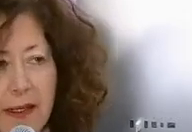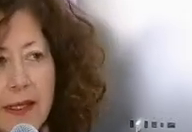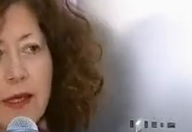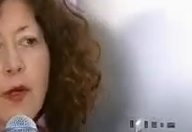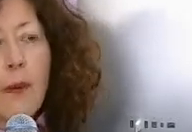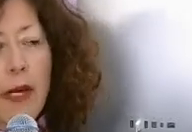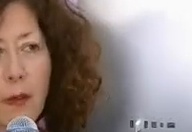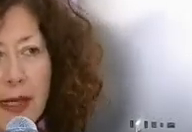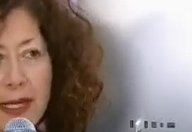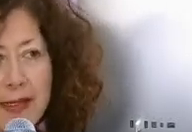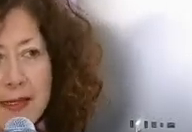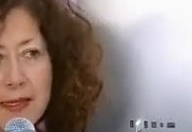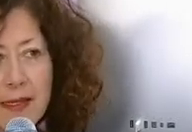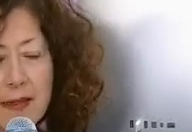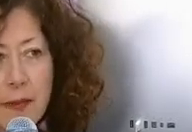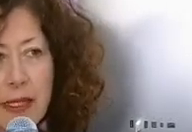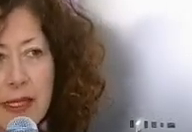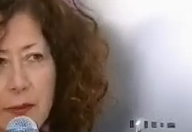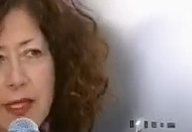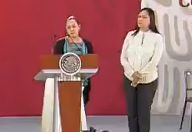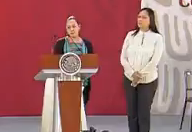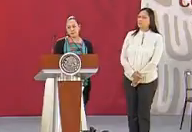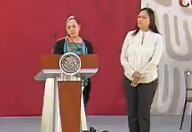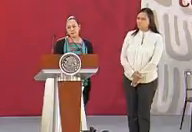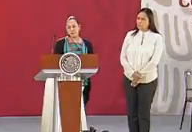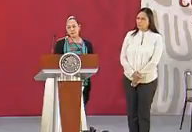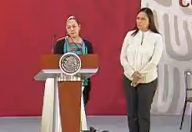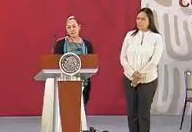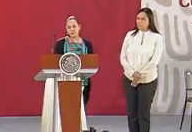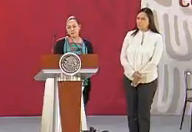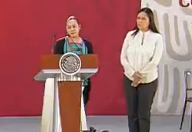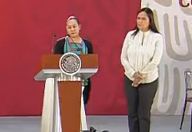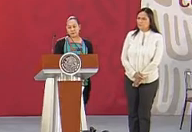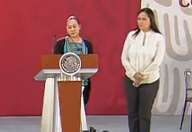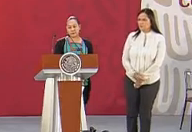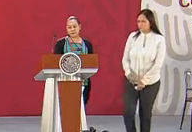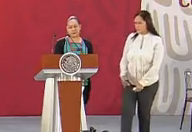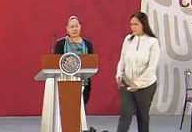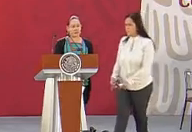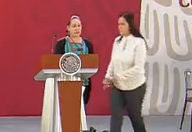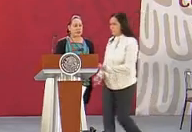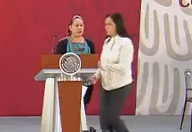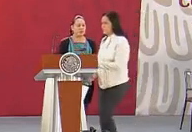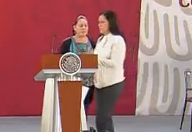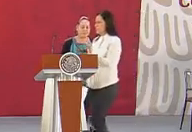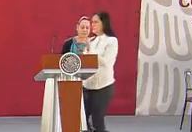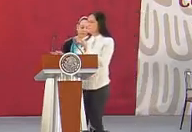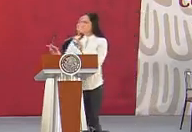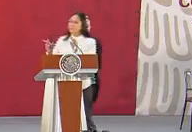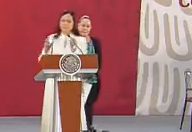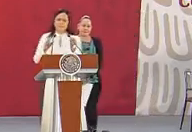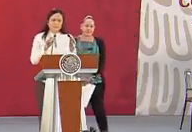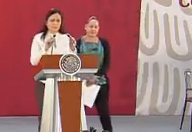arrancar y luego para operar, es decir, ¿era un negocio o es un negocio? Gracias.